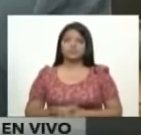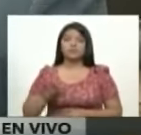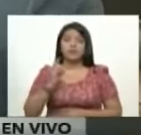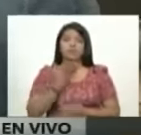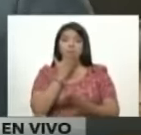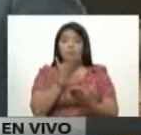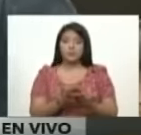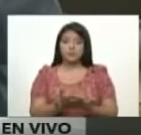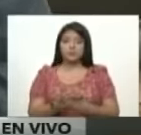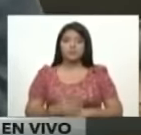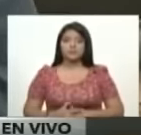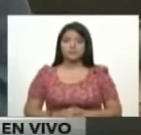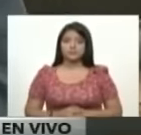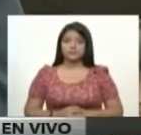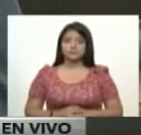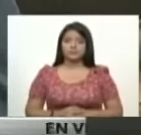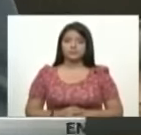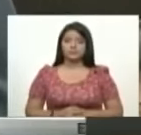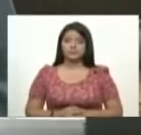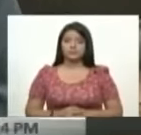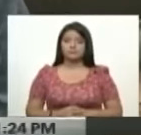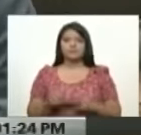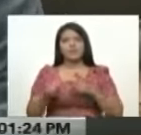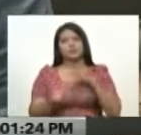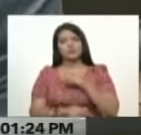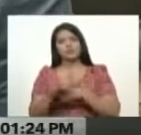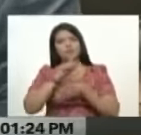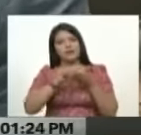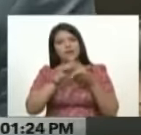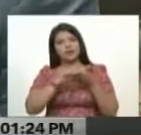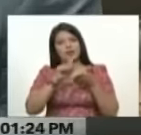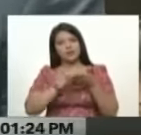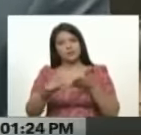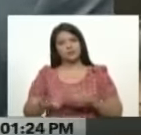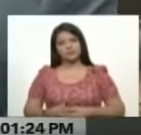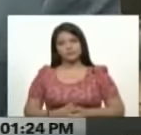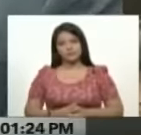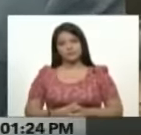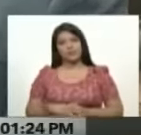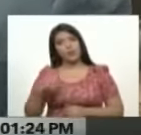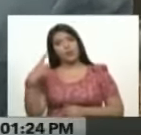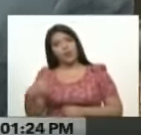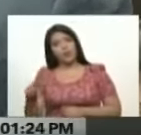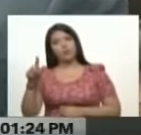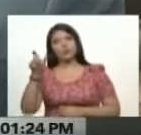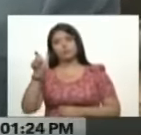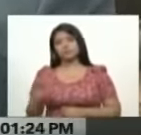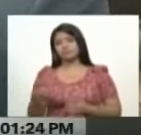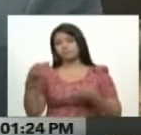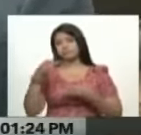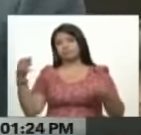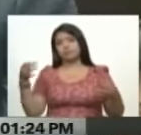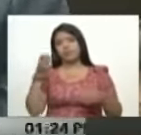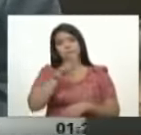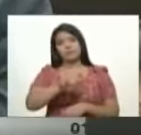proponemos para el cargo de subsecretario a otro excelente